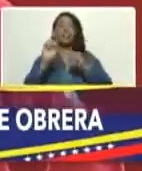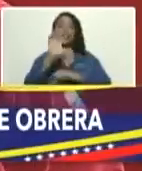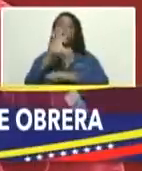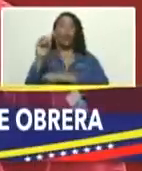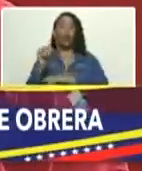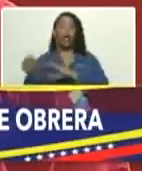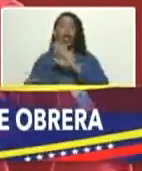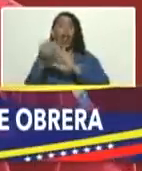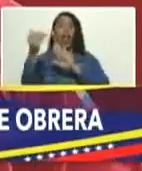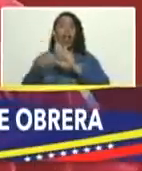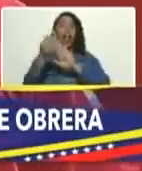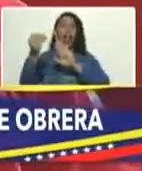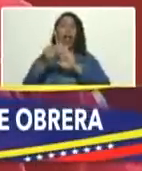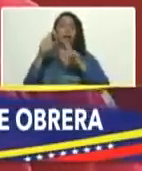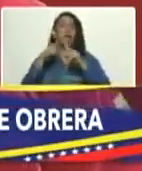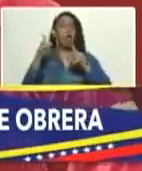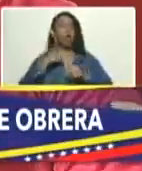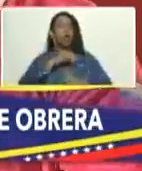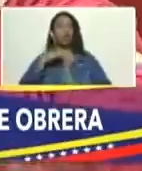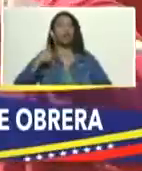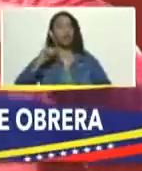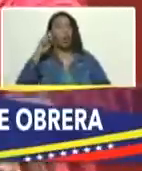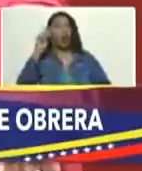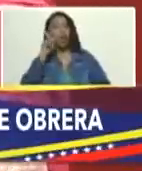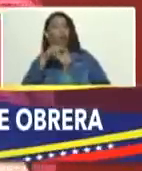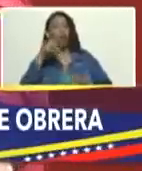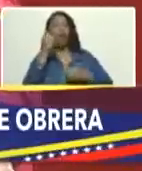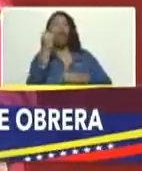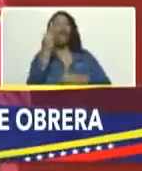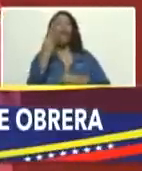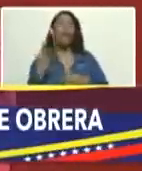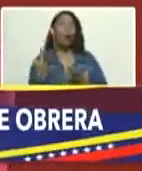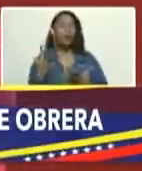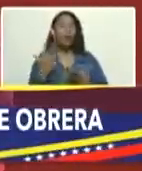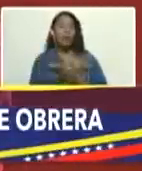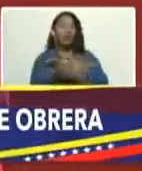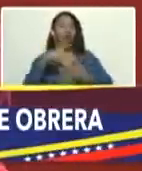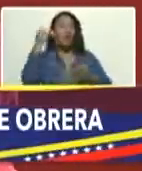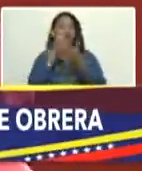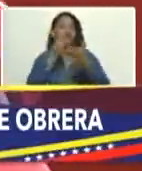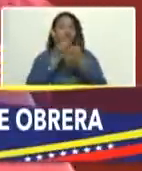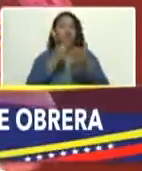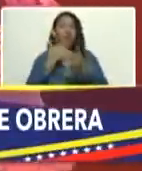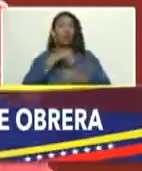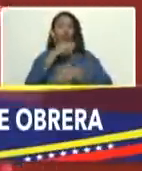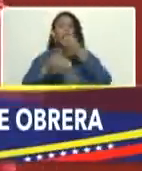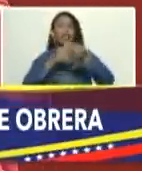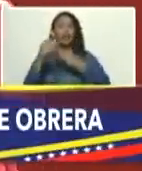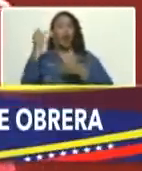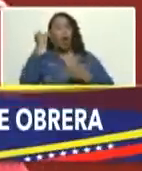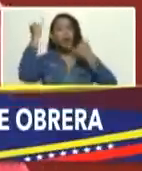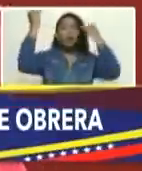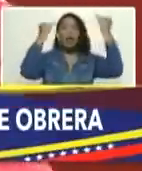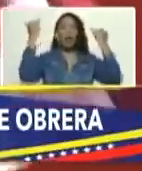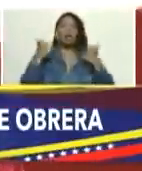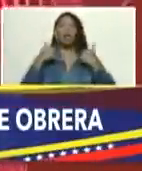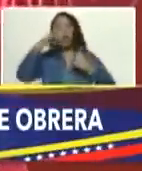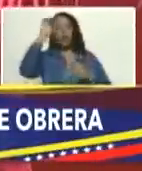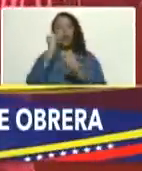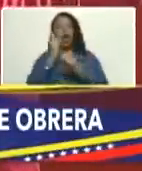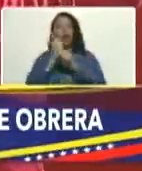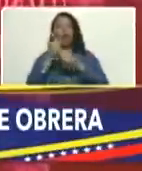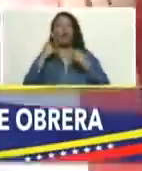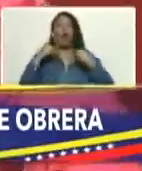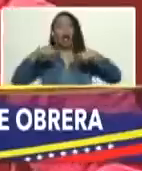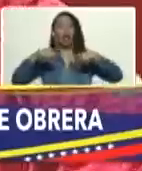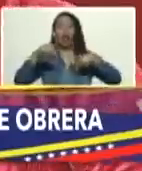950 sanciones, pero tenemos que ver cuántas millones de batallas nosotros nos dimos con la creatividad de la clase trabajadora para que